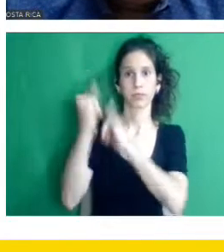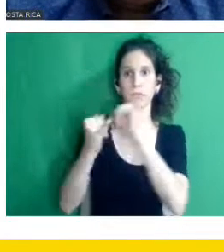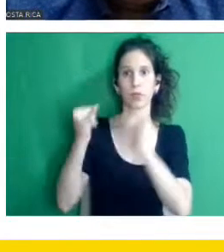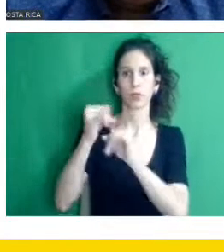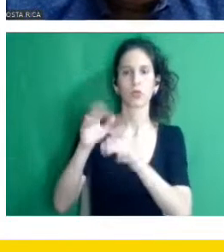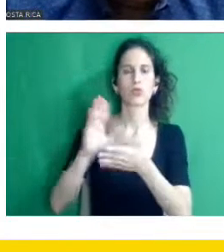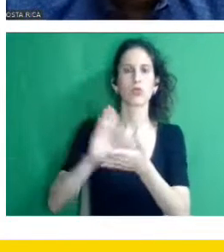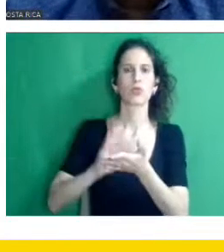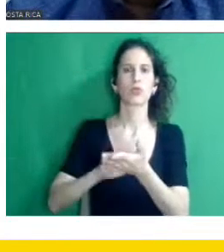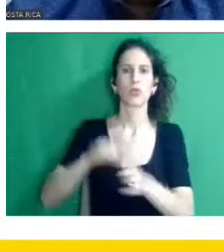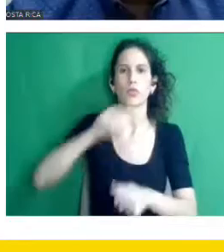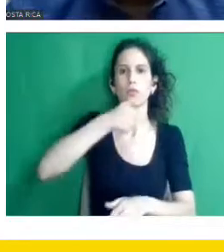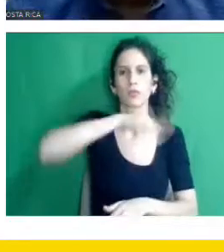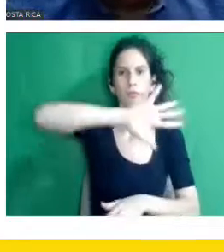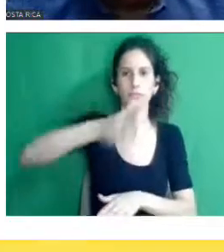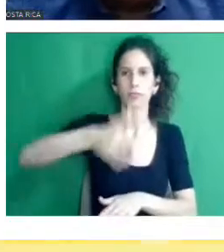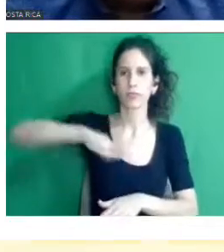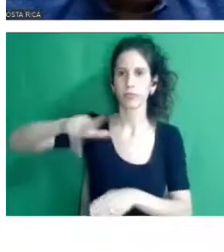Bueno,